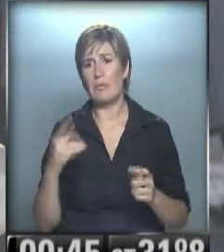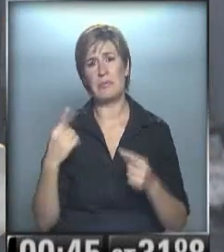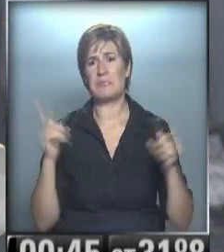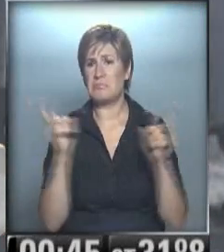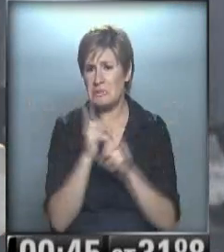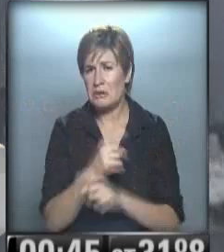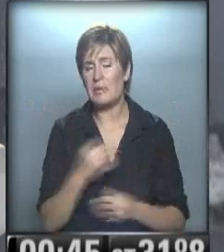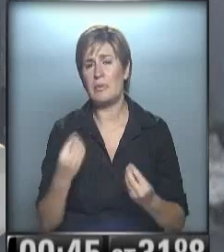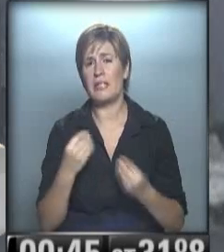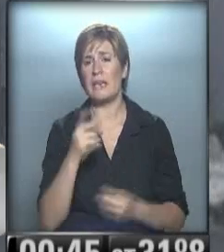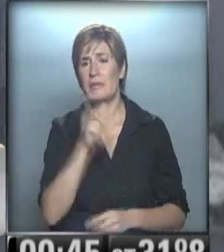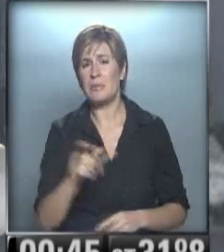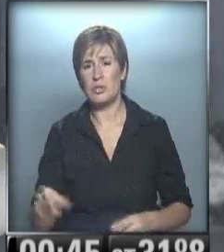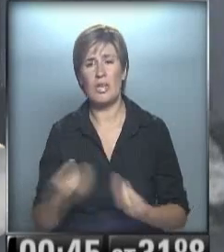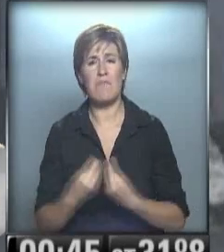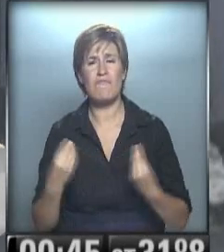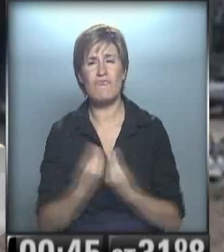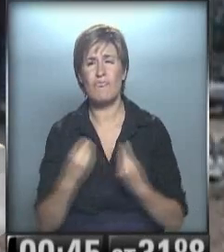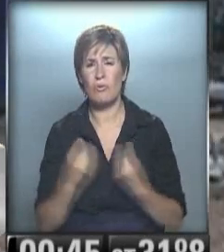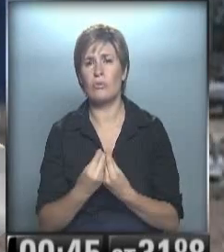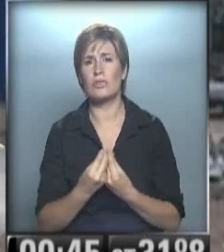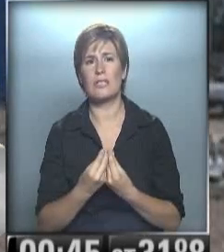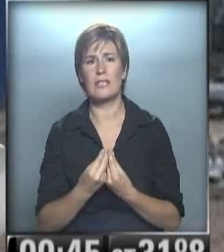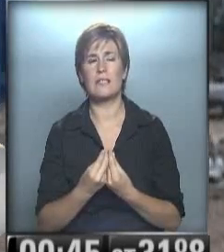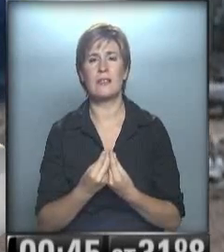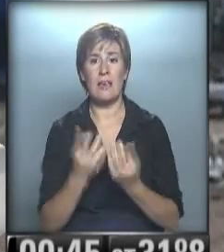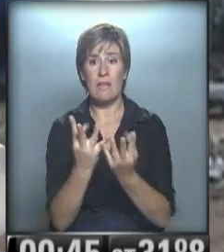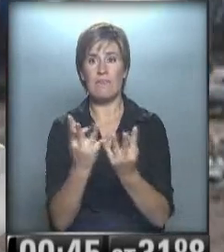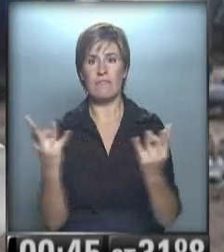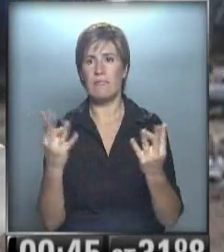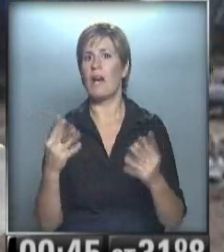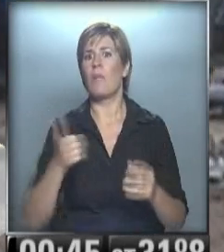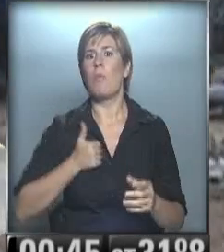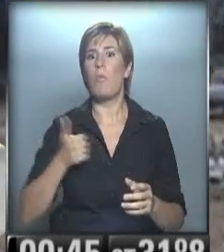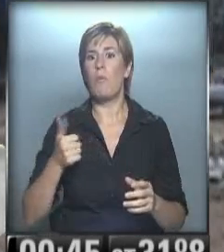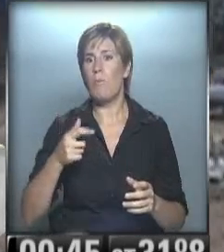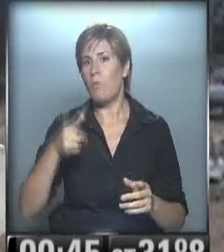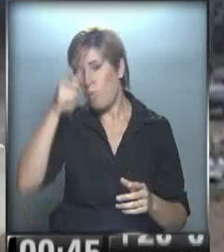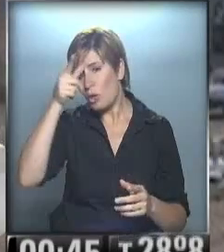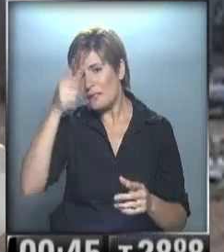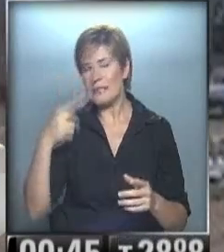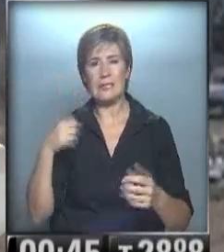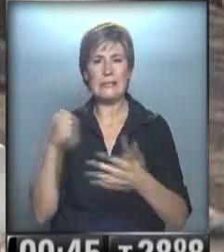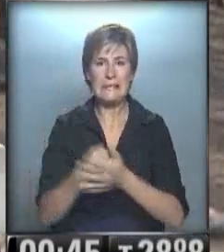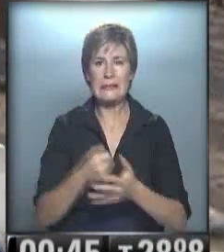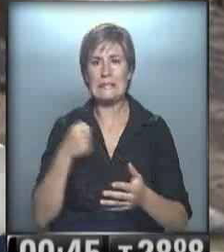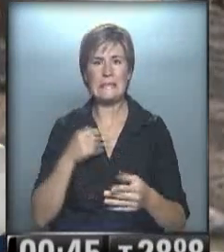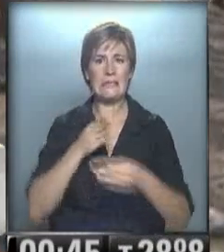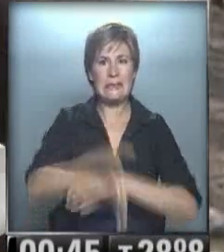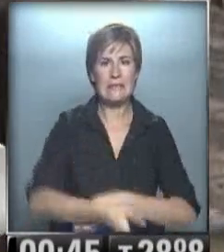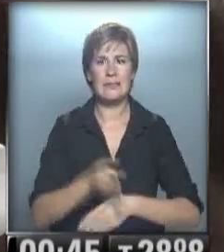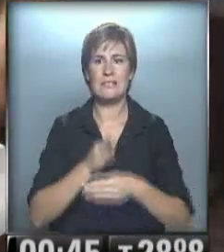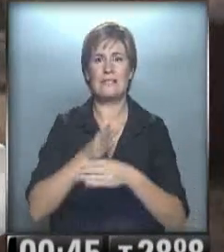de personas que se encontraban ahí intentaron romper un cordón policial junto a la sede del gobierno a unos 500 metros de